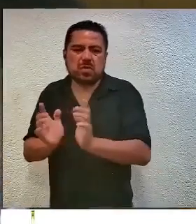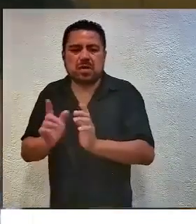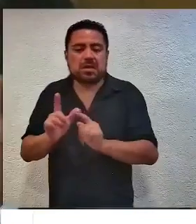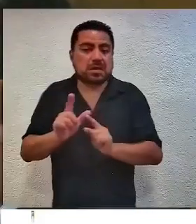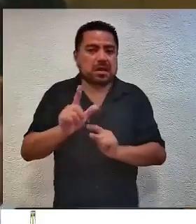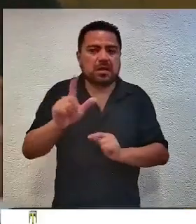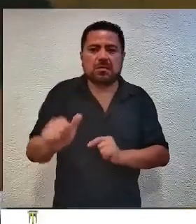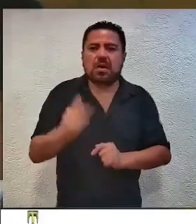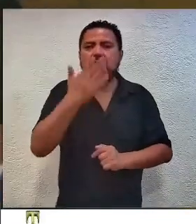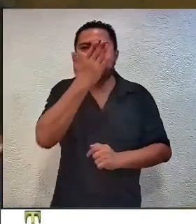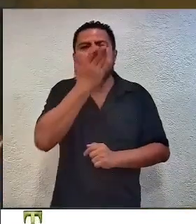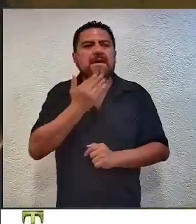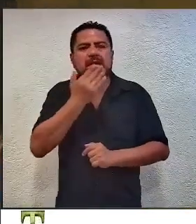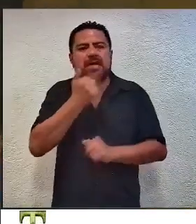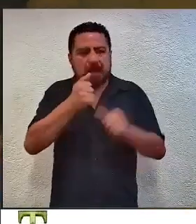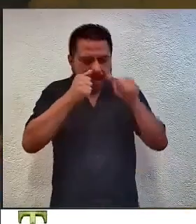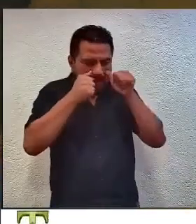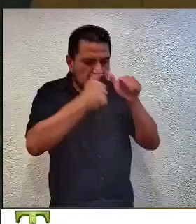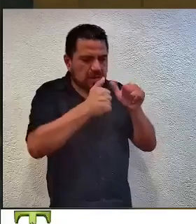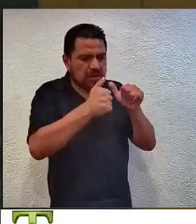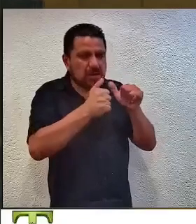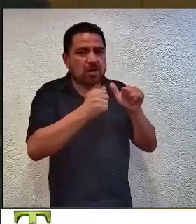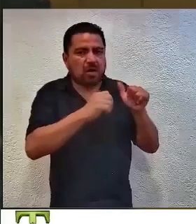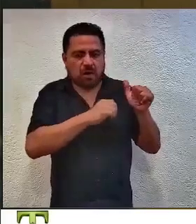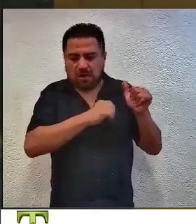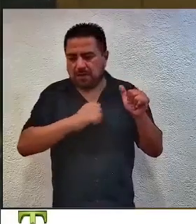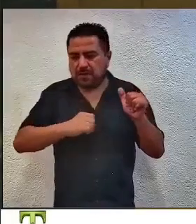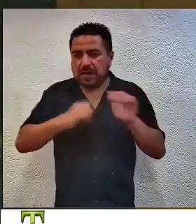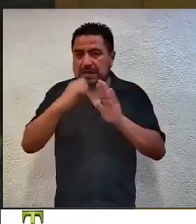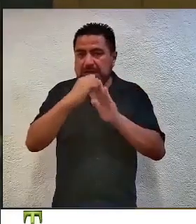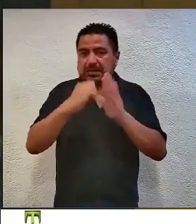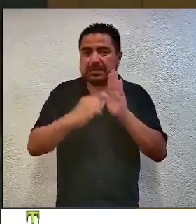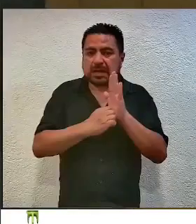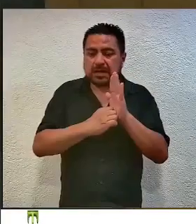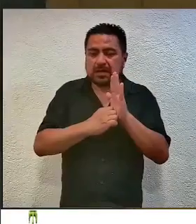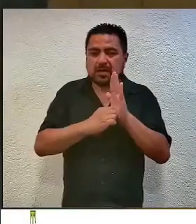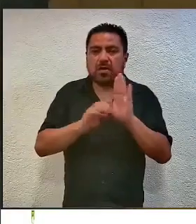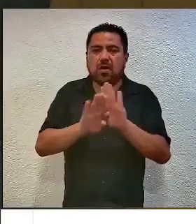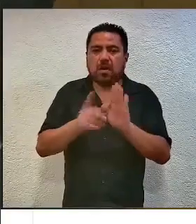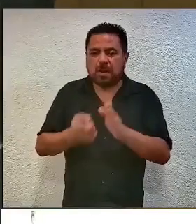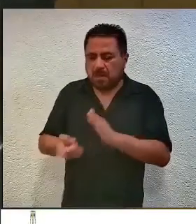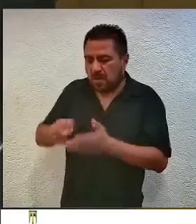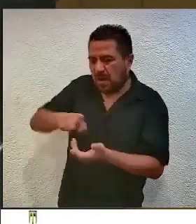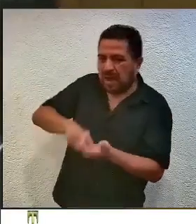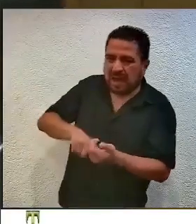Consecuentemente, no cumplió con las obligaciones estatutarias, es decir, el proceso interno